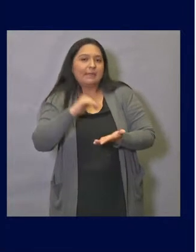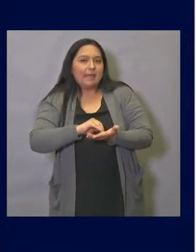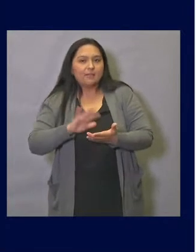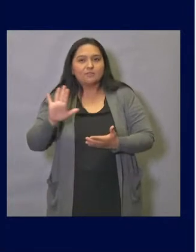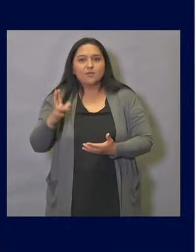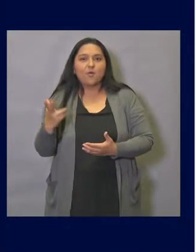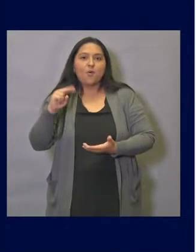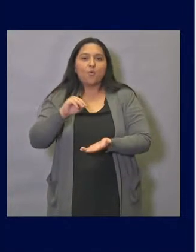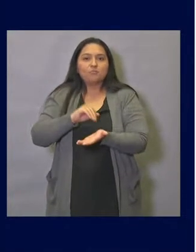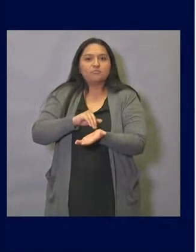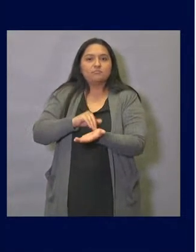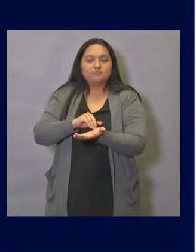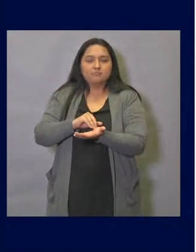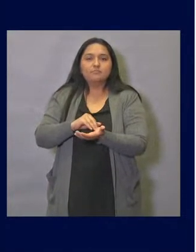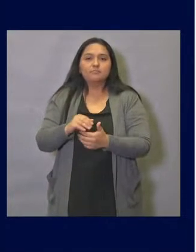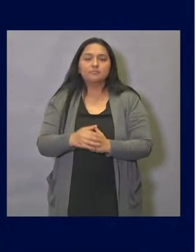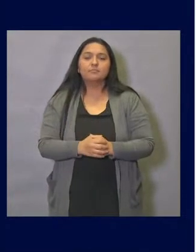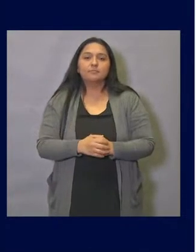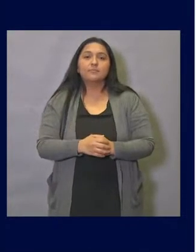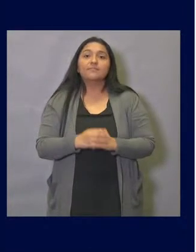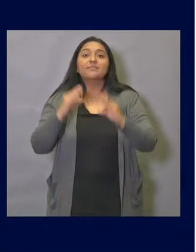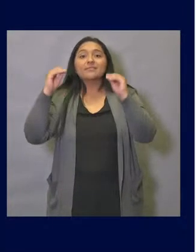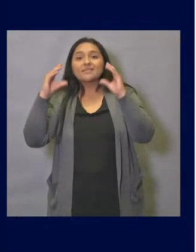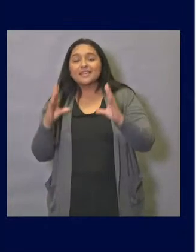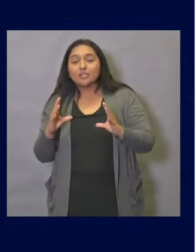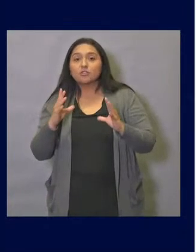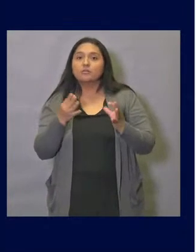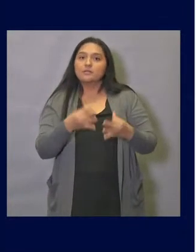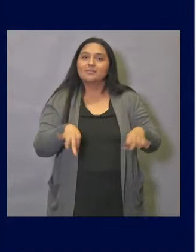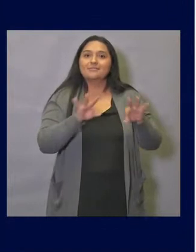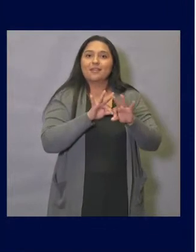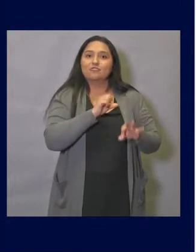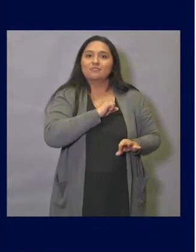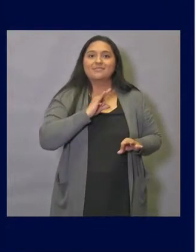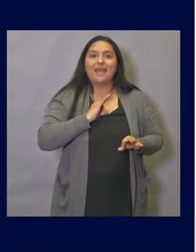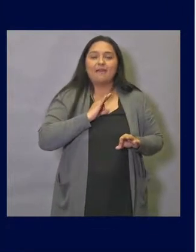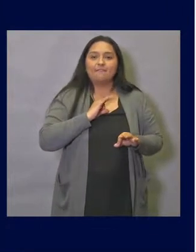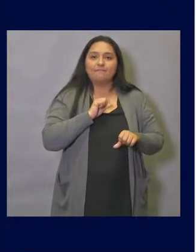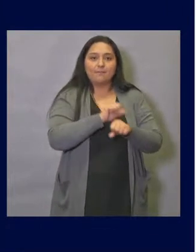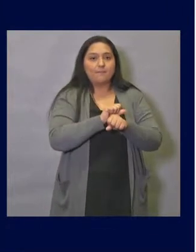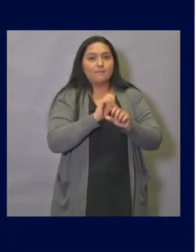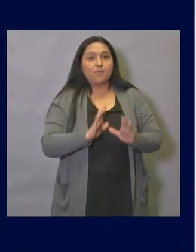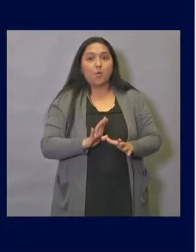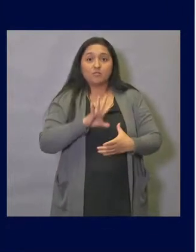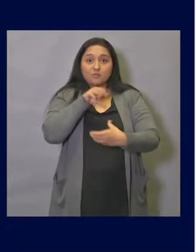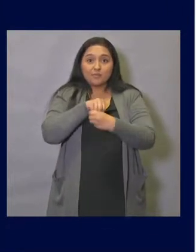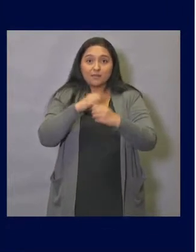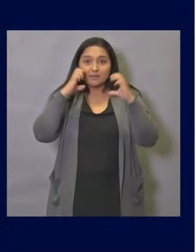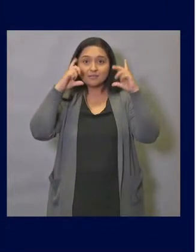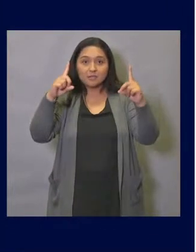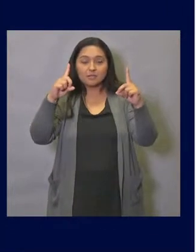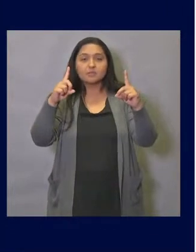médica. Los maestros y los trabajadores esenciales de las escuelas independientes también pueden